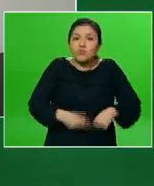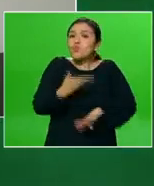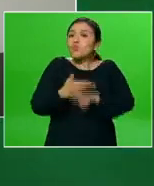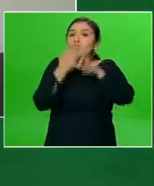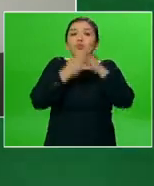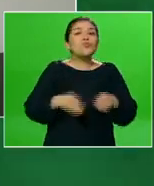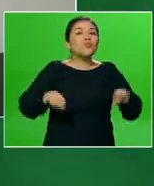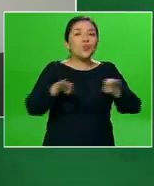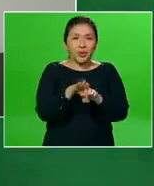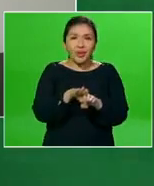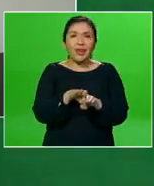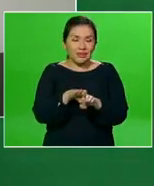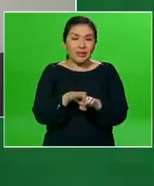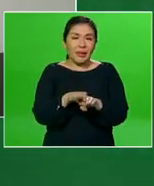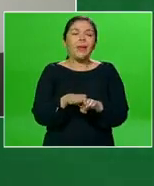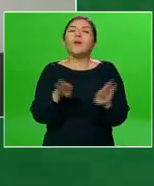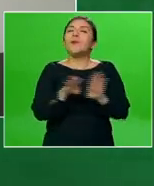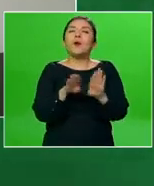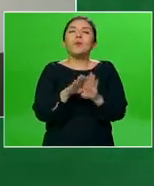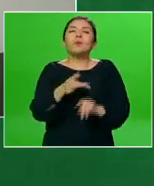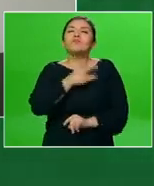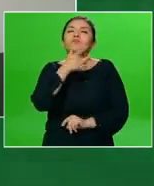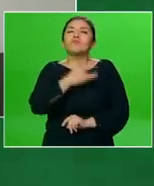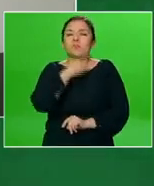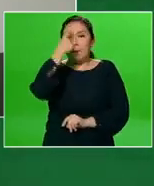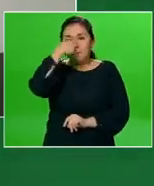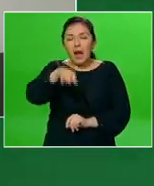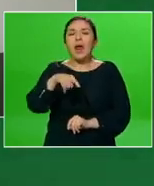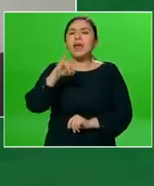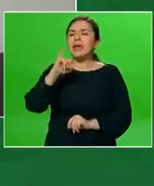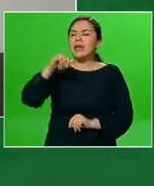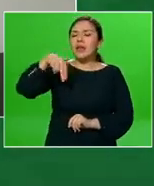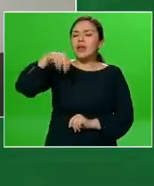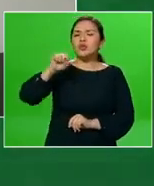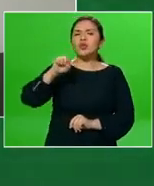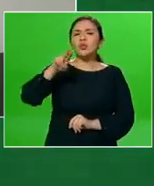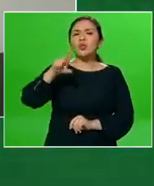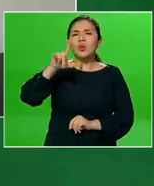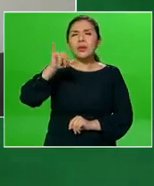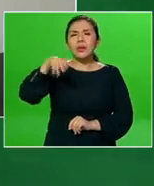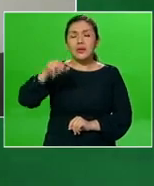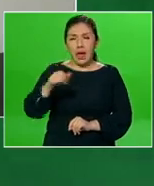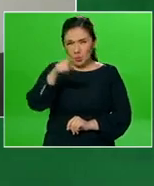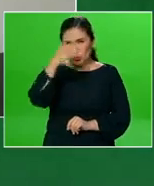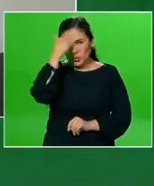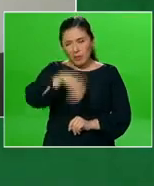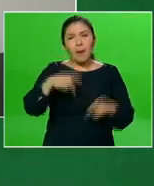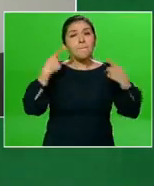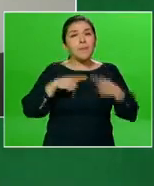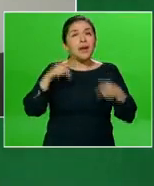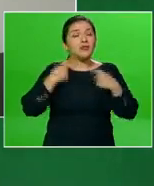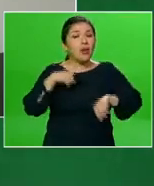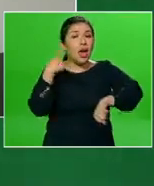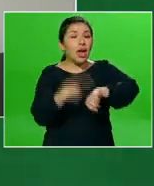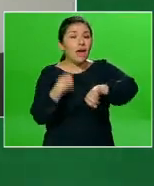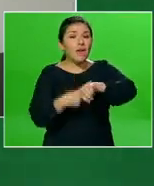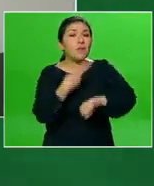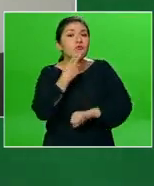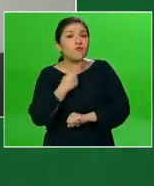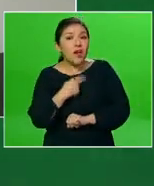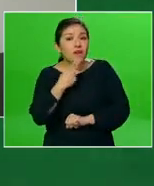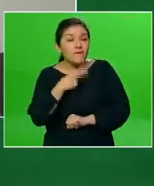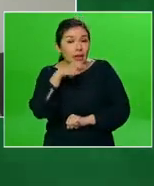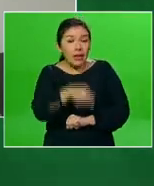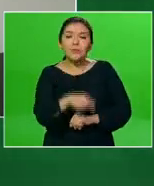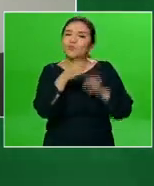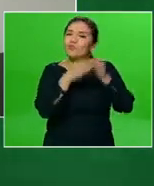específicamente la sensibilidad a la insulina y sabemos que en los pacientes diabéticos o diabéticos es sumamente